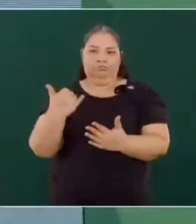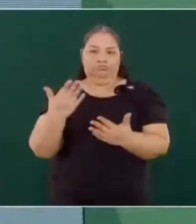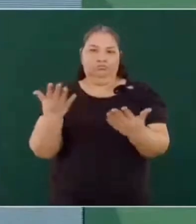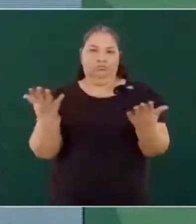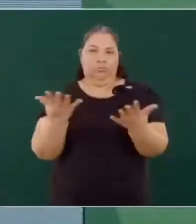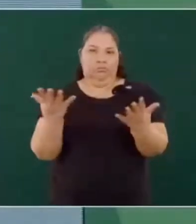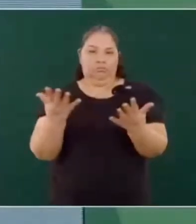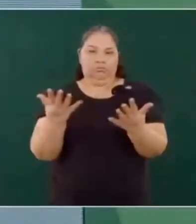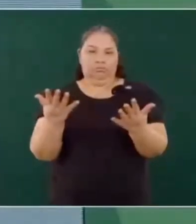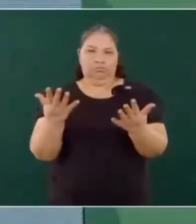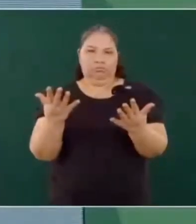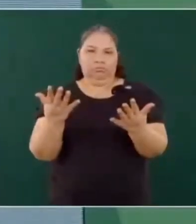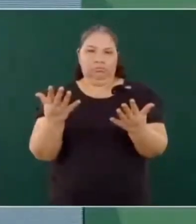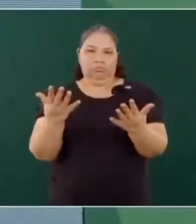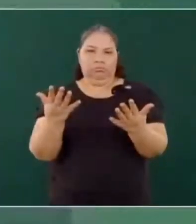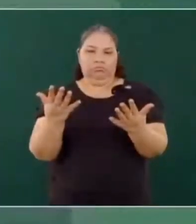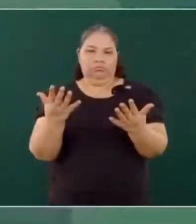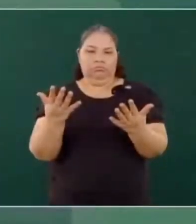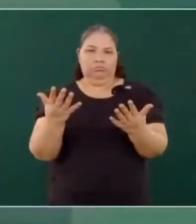pues era